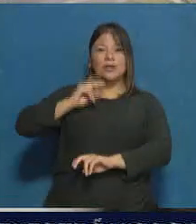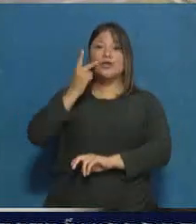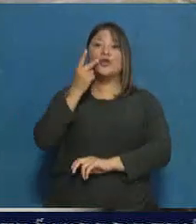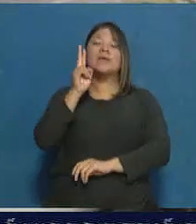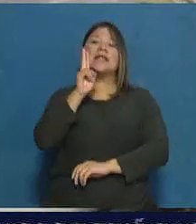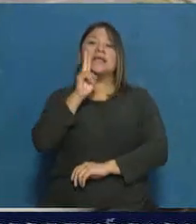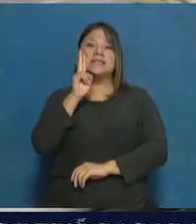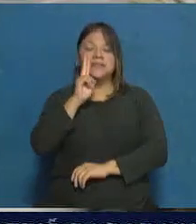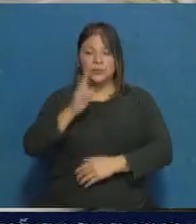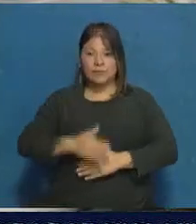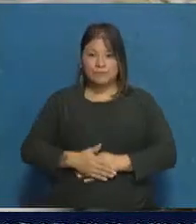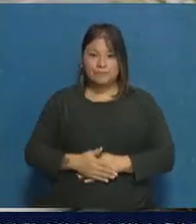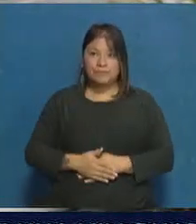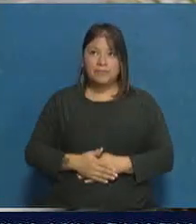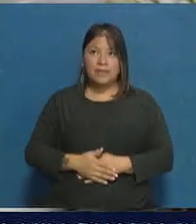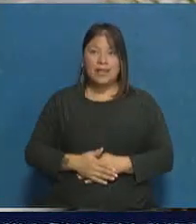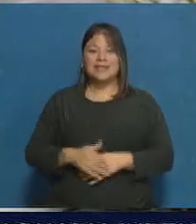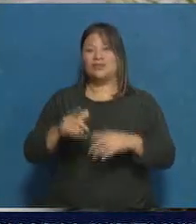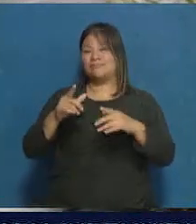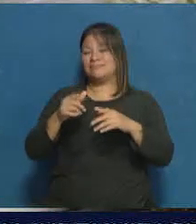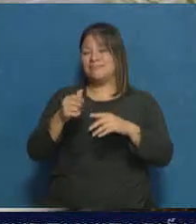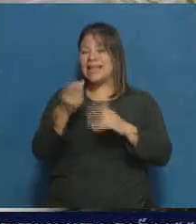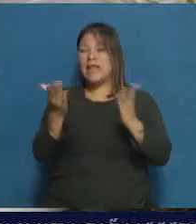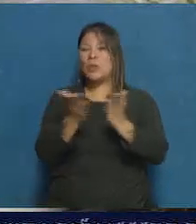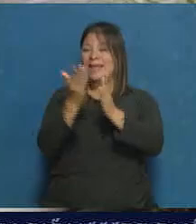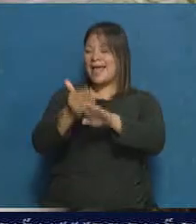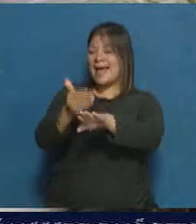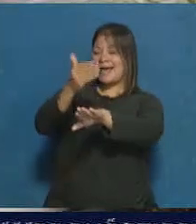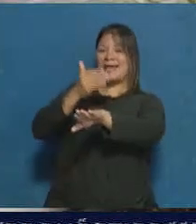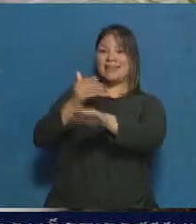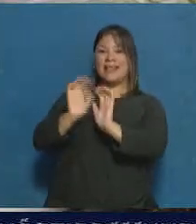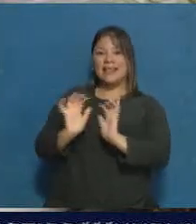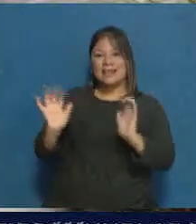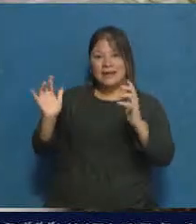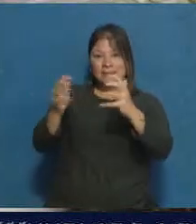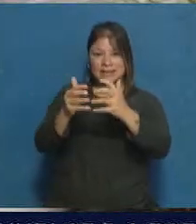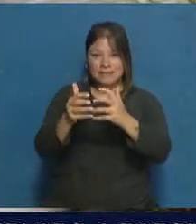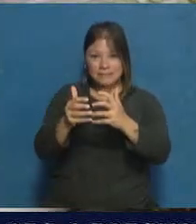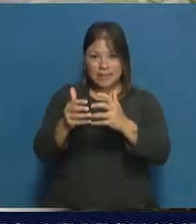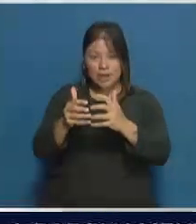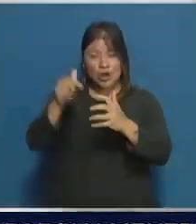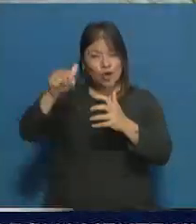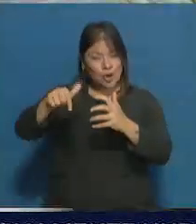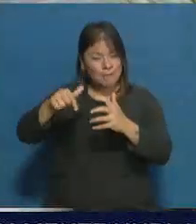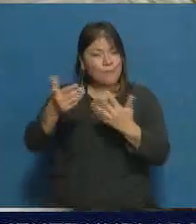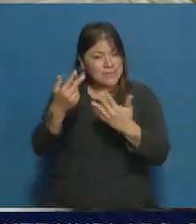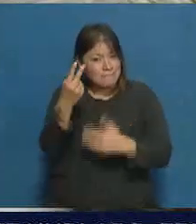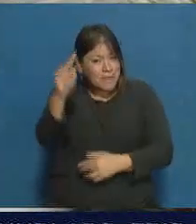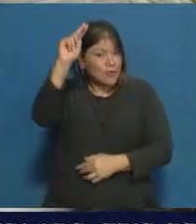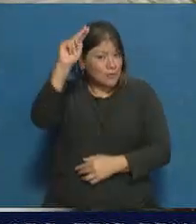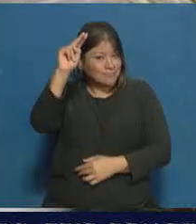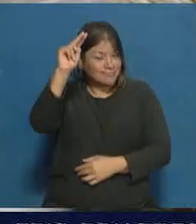importante remarcar que son números previos a la pandemia, o sea que uno hasta podría pensar que hoy los números son más complejos. Lo que uno sí puede